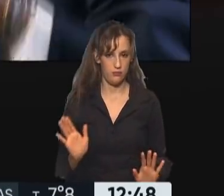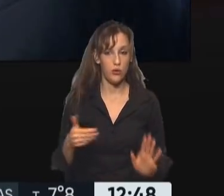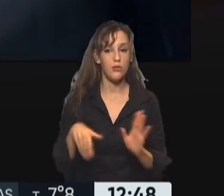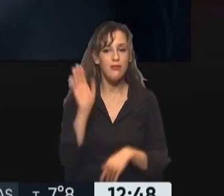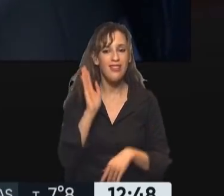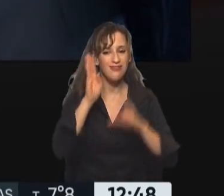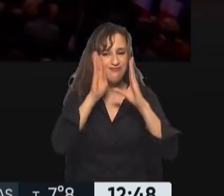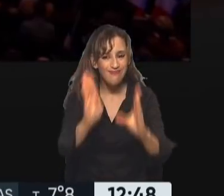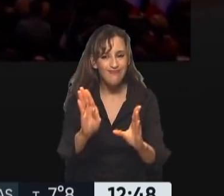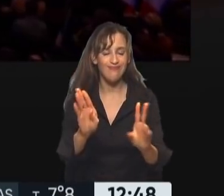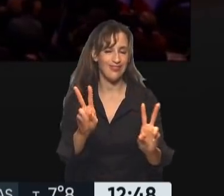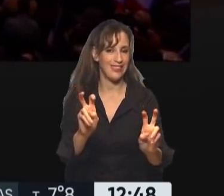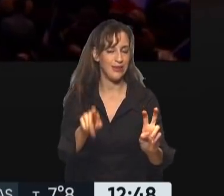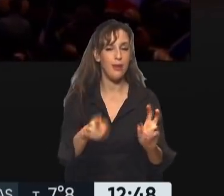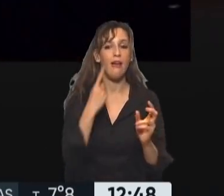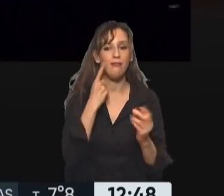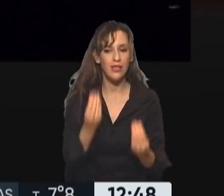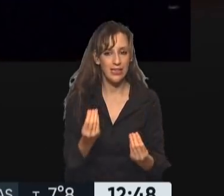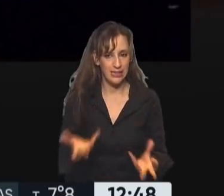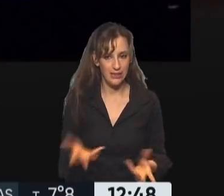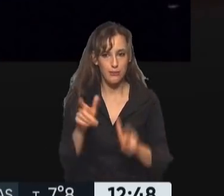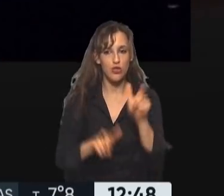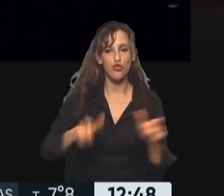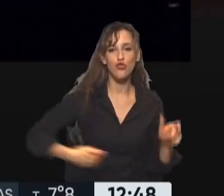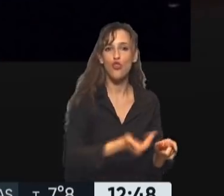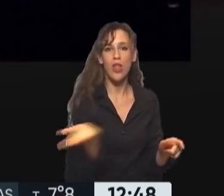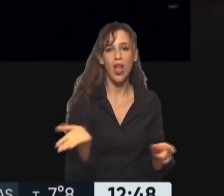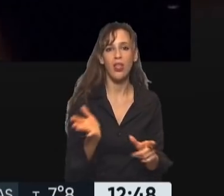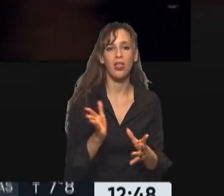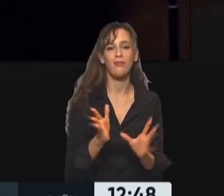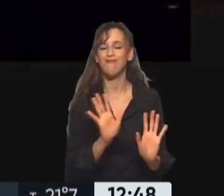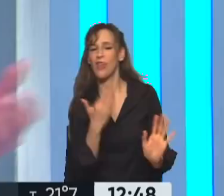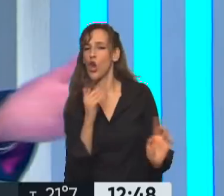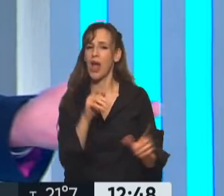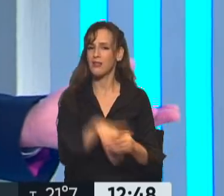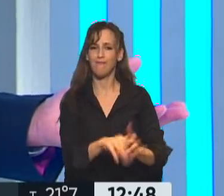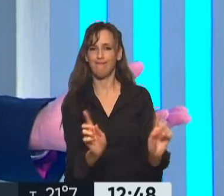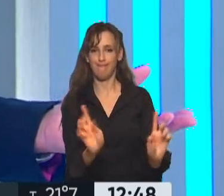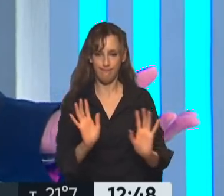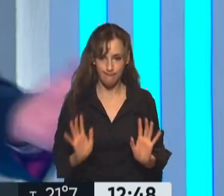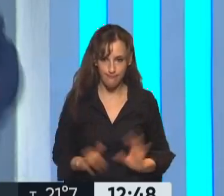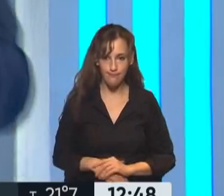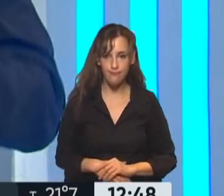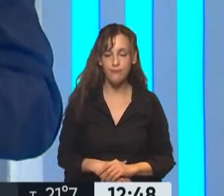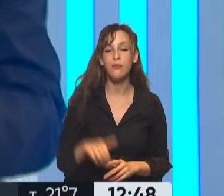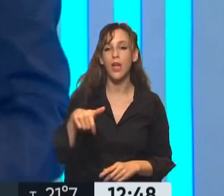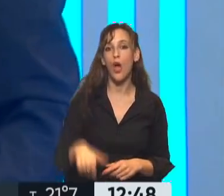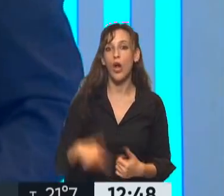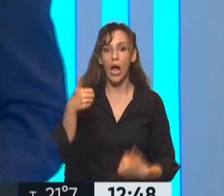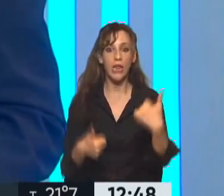pasa justamente con esa abstención tan alta y qué pasa sobre todo con la juventud. Augusto, la estrategia de ambos candidatos ahora para